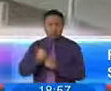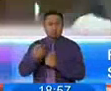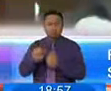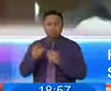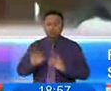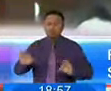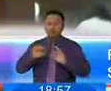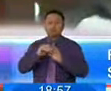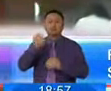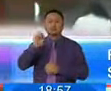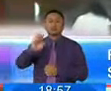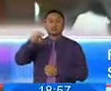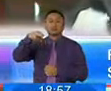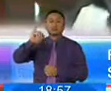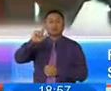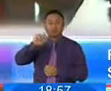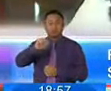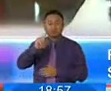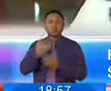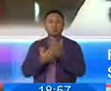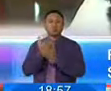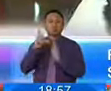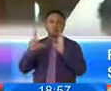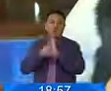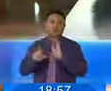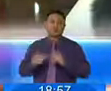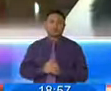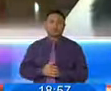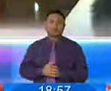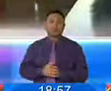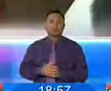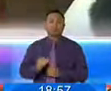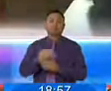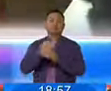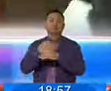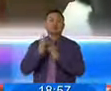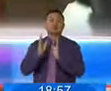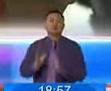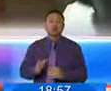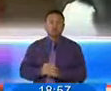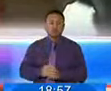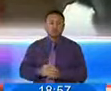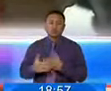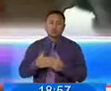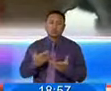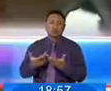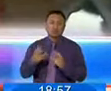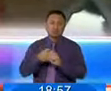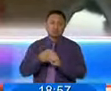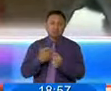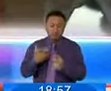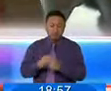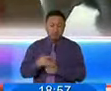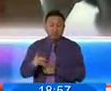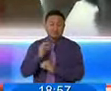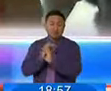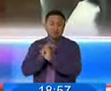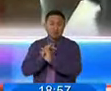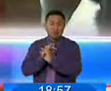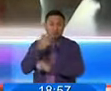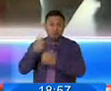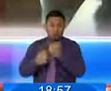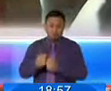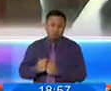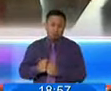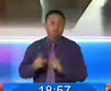SENAIN, pero dicen, con una nueva ley. La salida de un funcionario, así sea la cabeza, no debería afectar las instituciones. Lo que